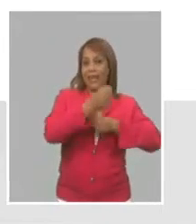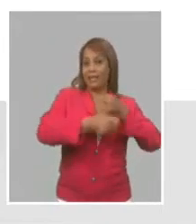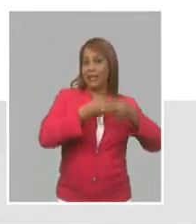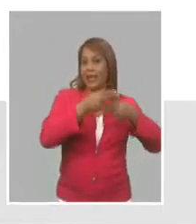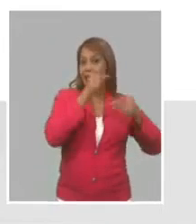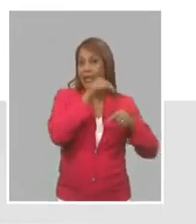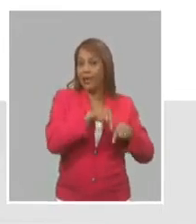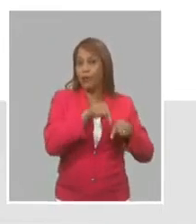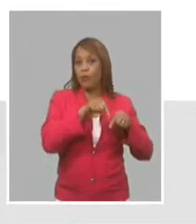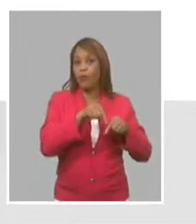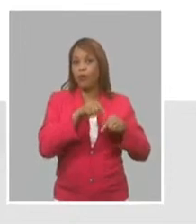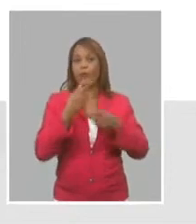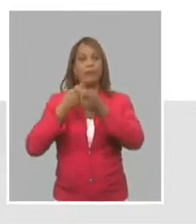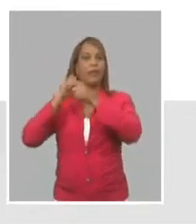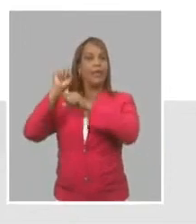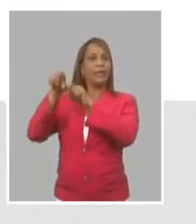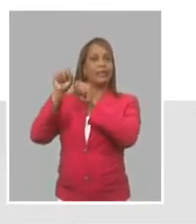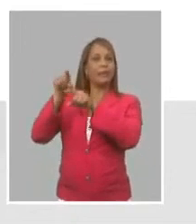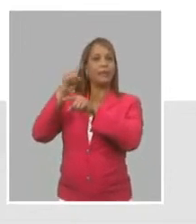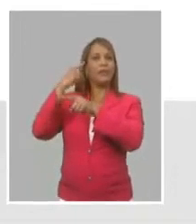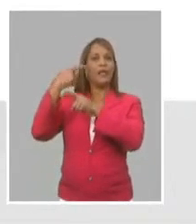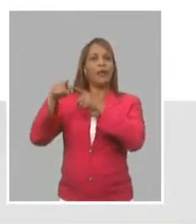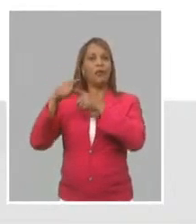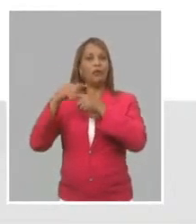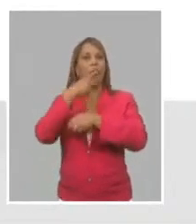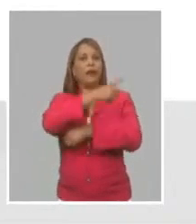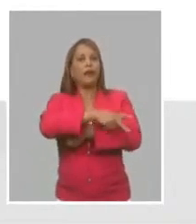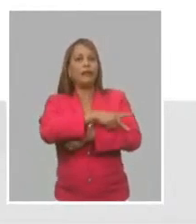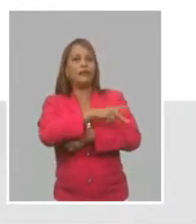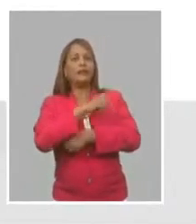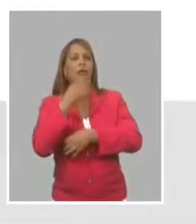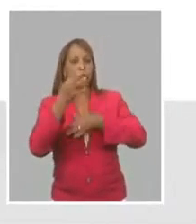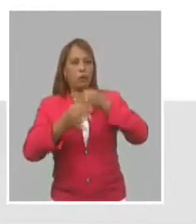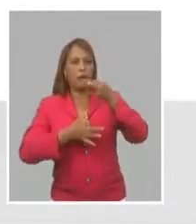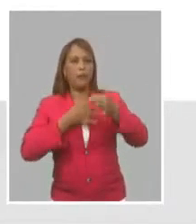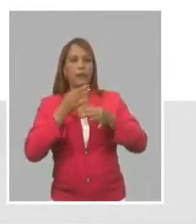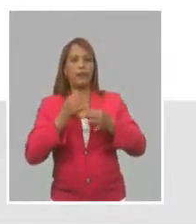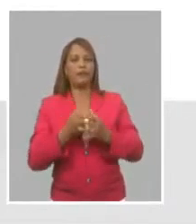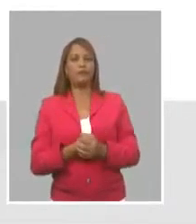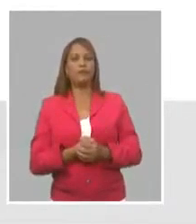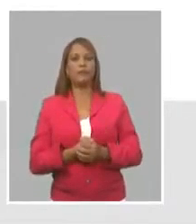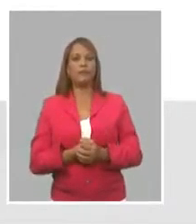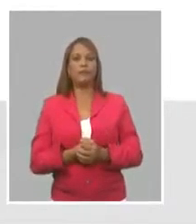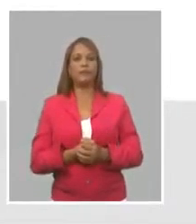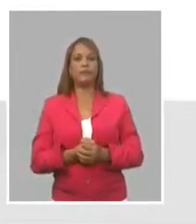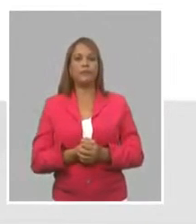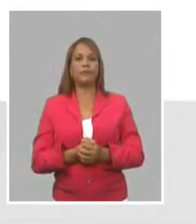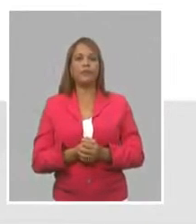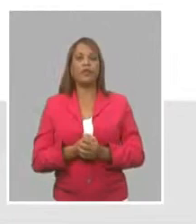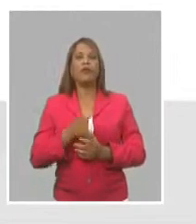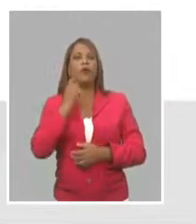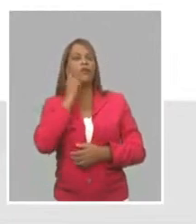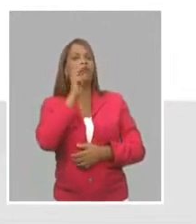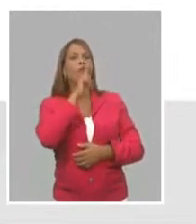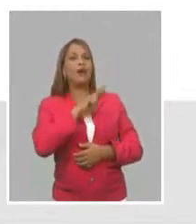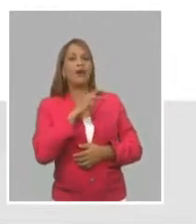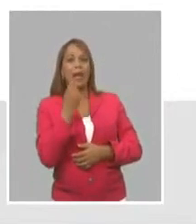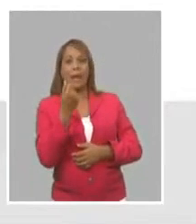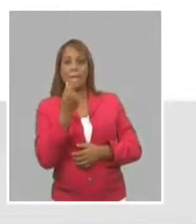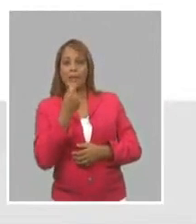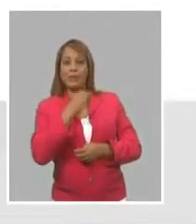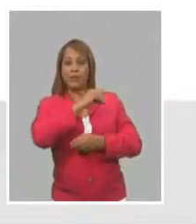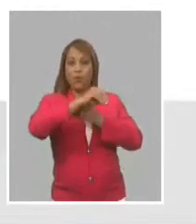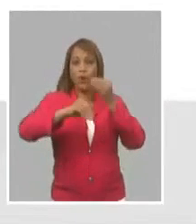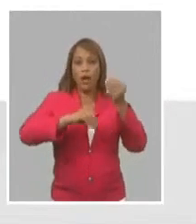Y solo me voy a referir a lo siguiente. En una variante de sobrevaloración del peso por